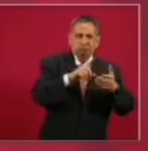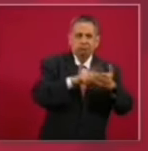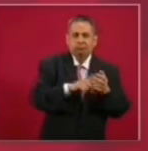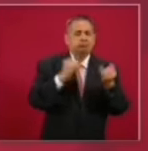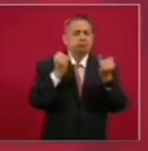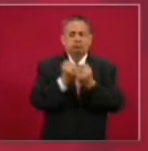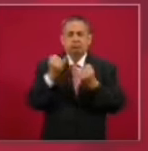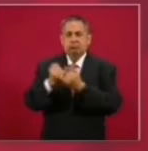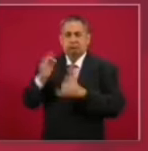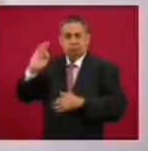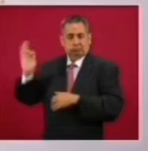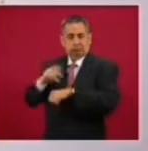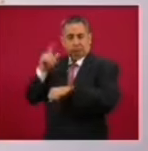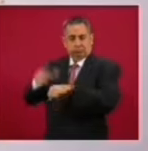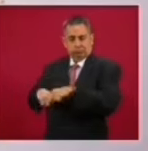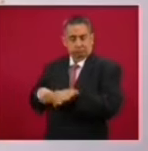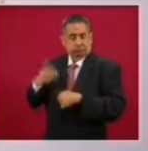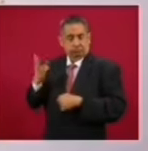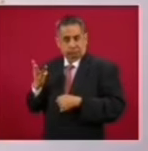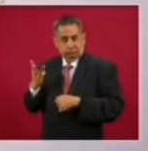que en lo federal.